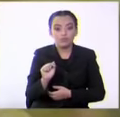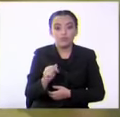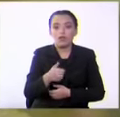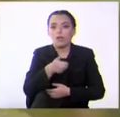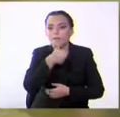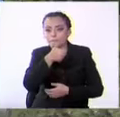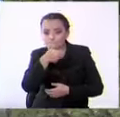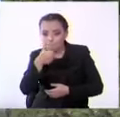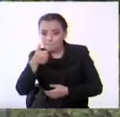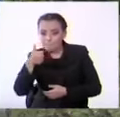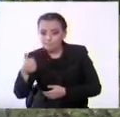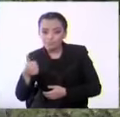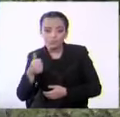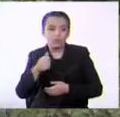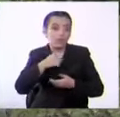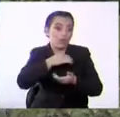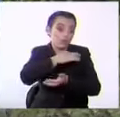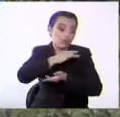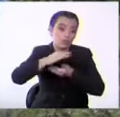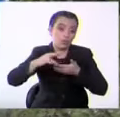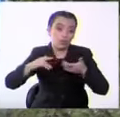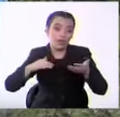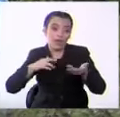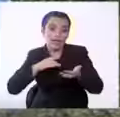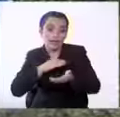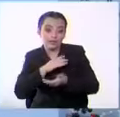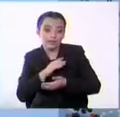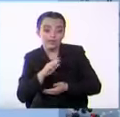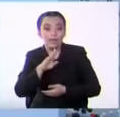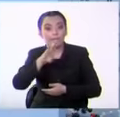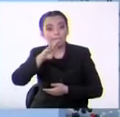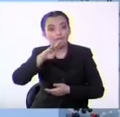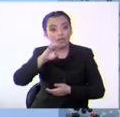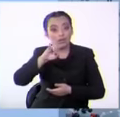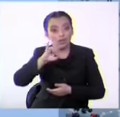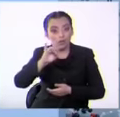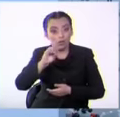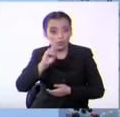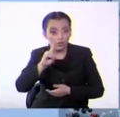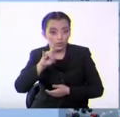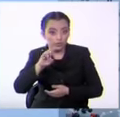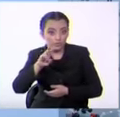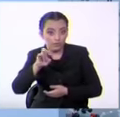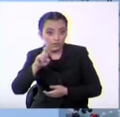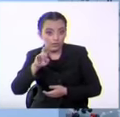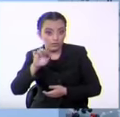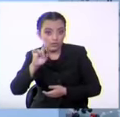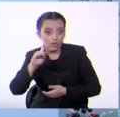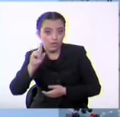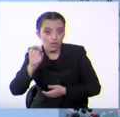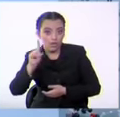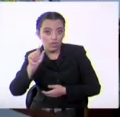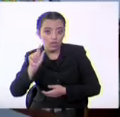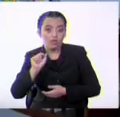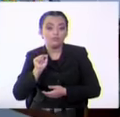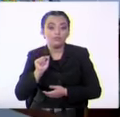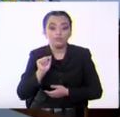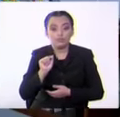cuando hablamos de la naturaleza, hablamos de biodiversidad. Entonces, podemos agrupar esto